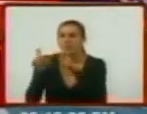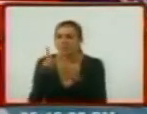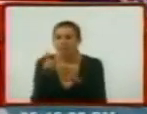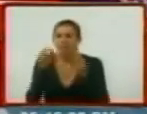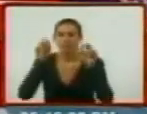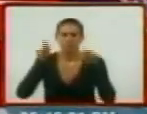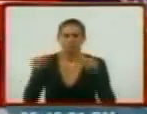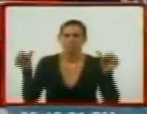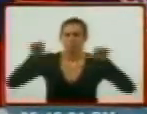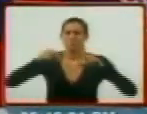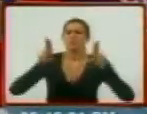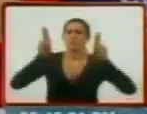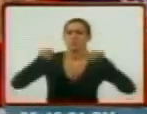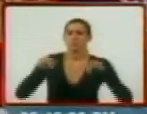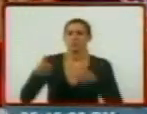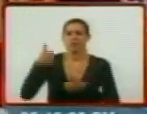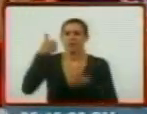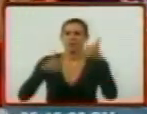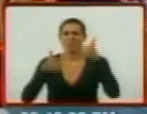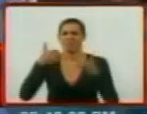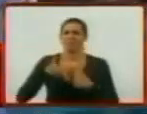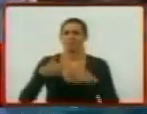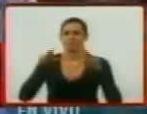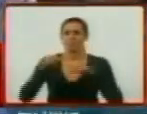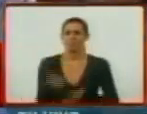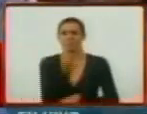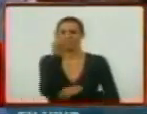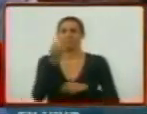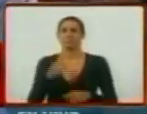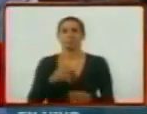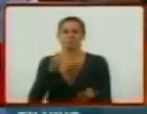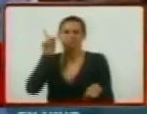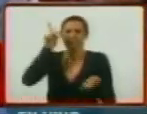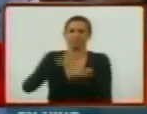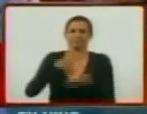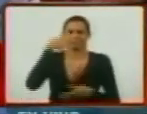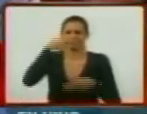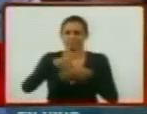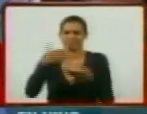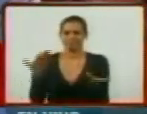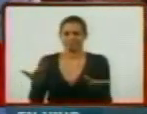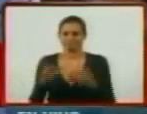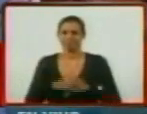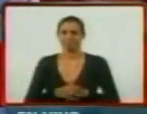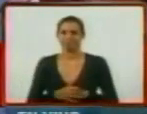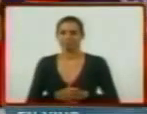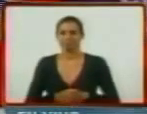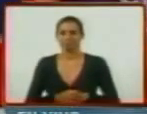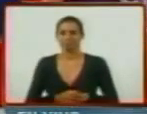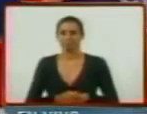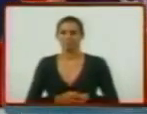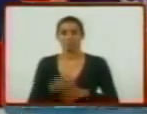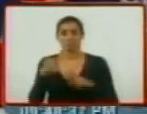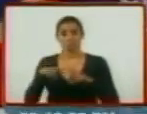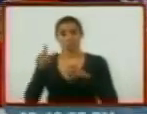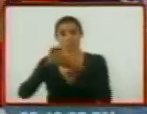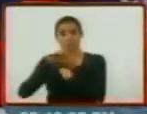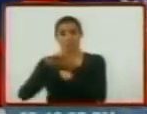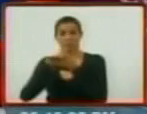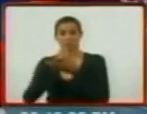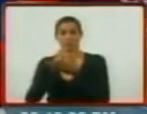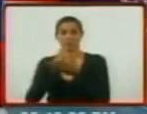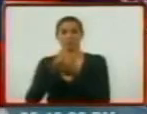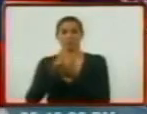día que empezó la campaña, pues. Pero, y otros compañeros por triunfalismo, porque a